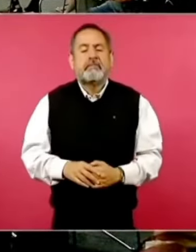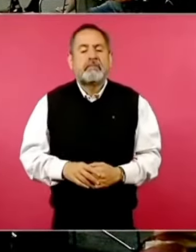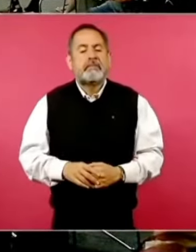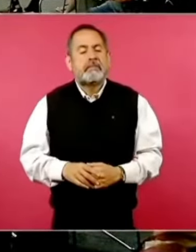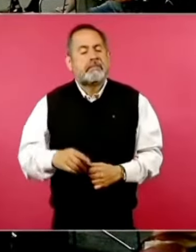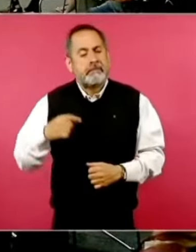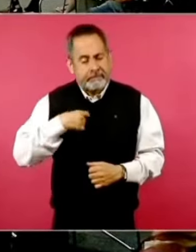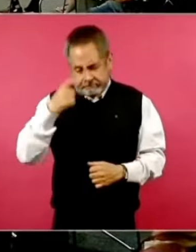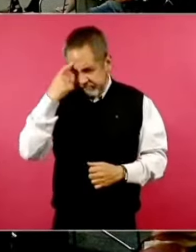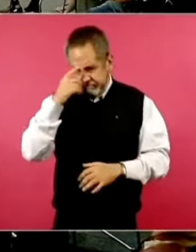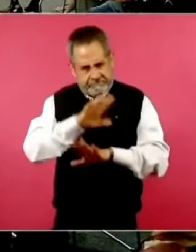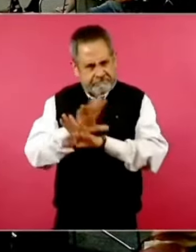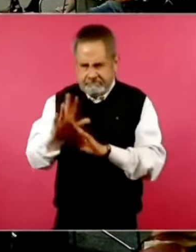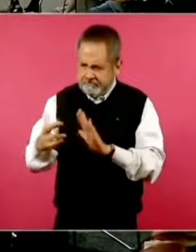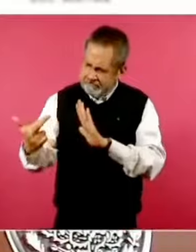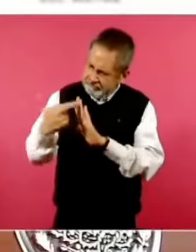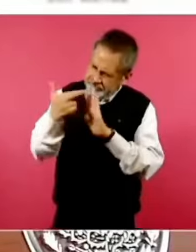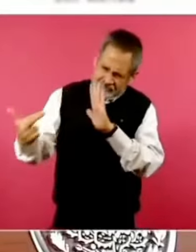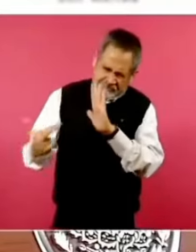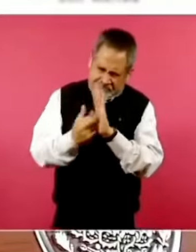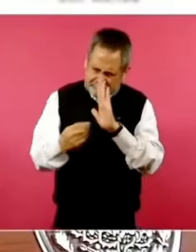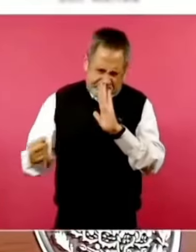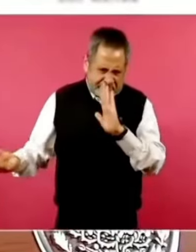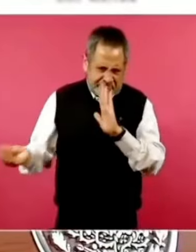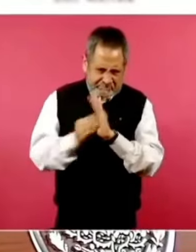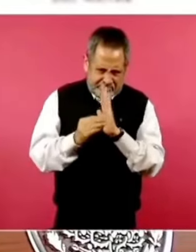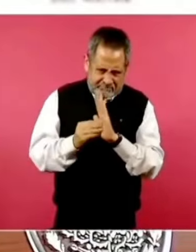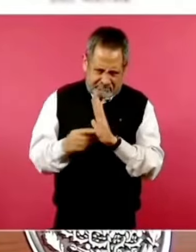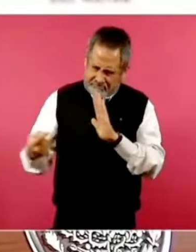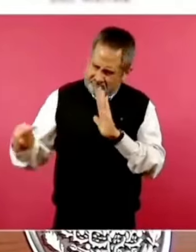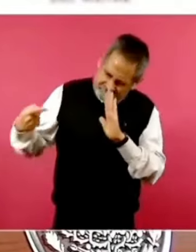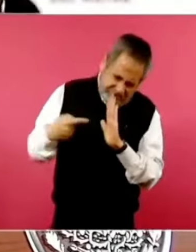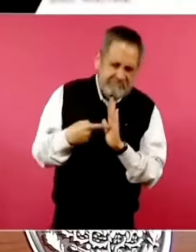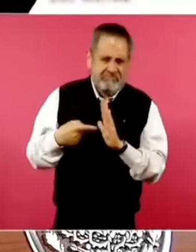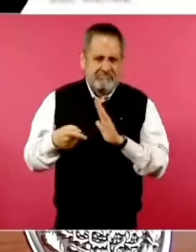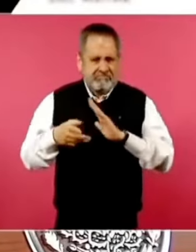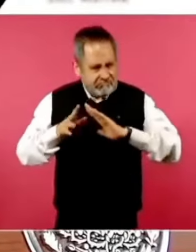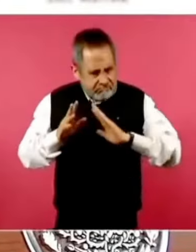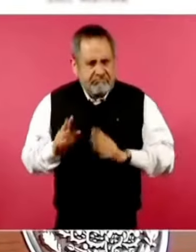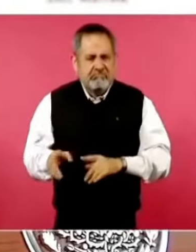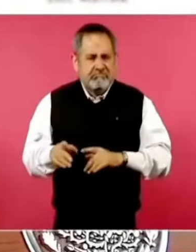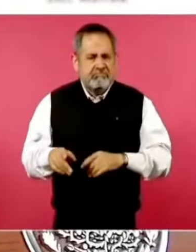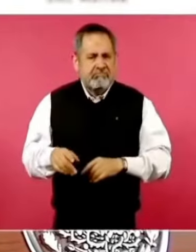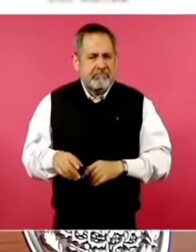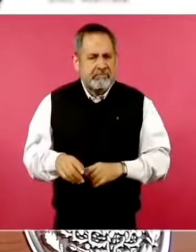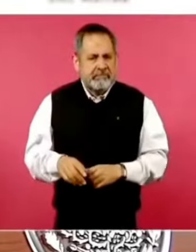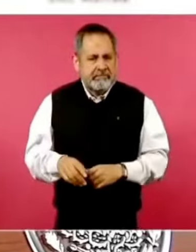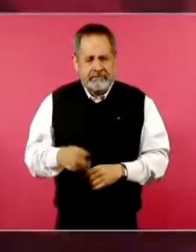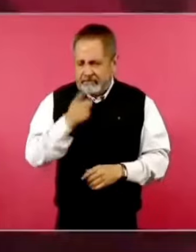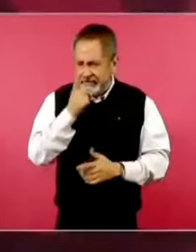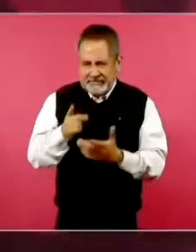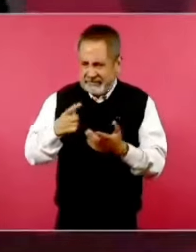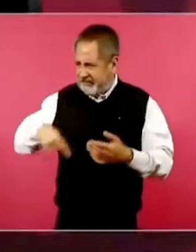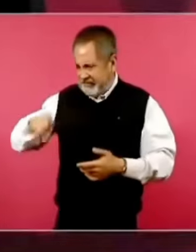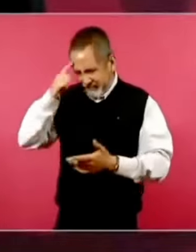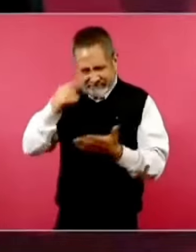y se establecen nuevas reglas y se